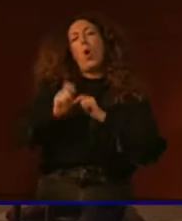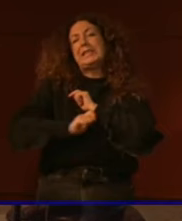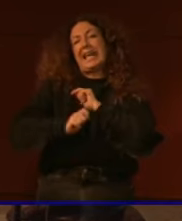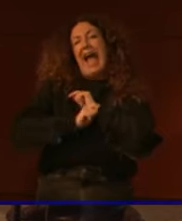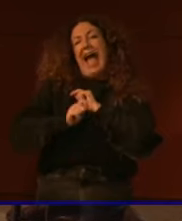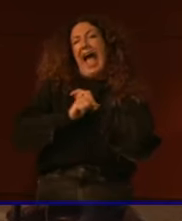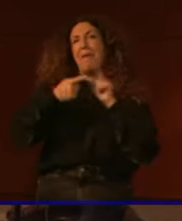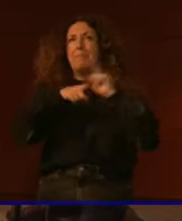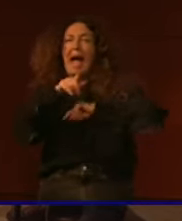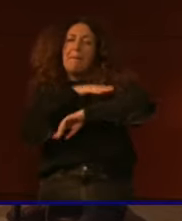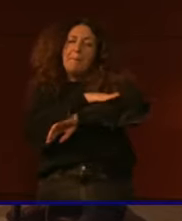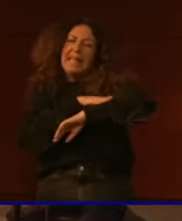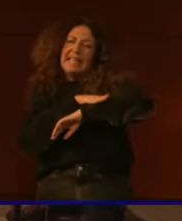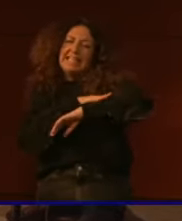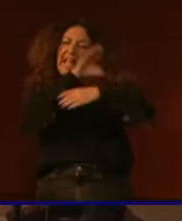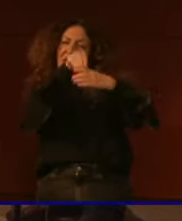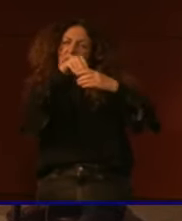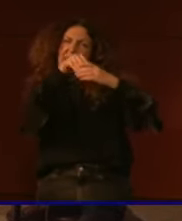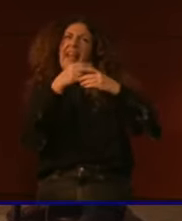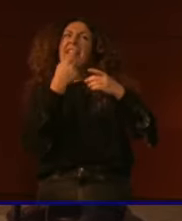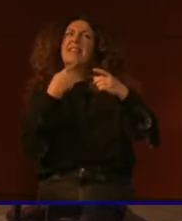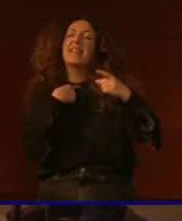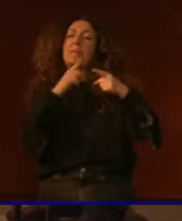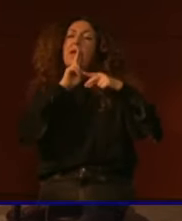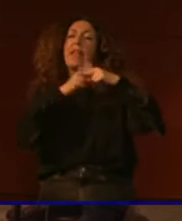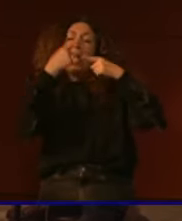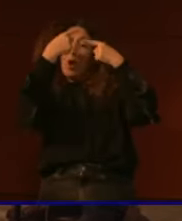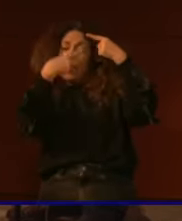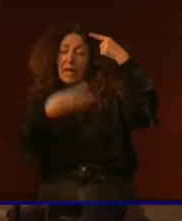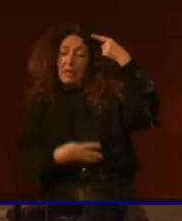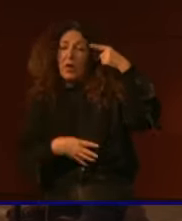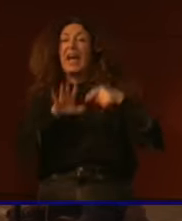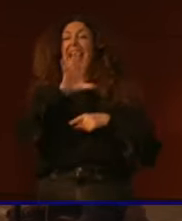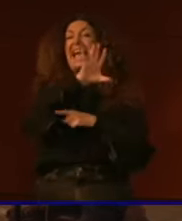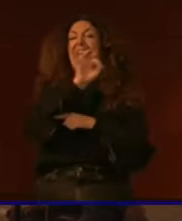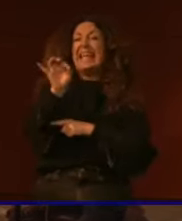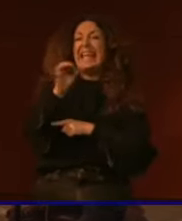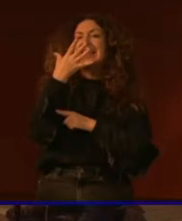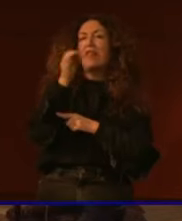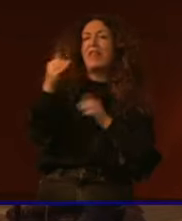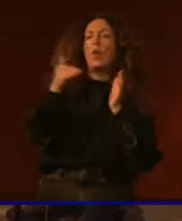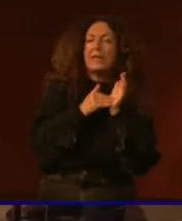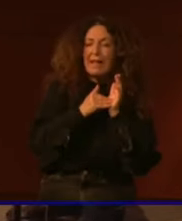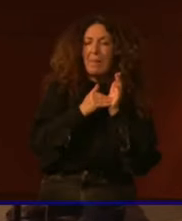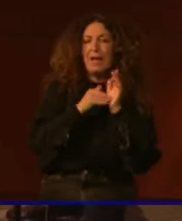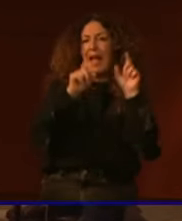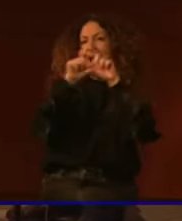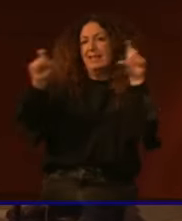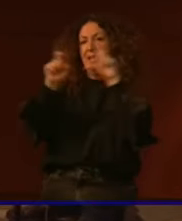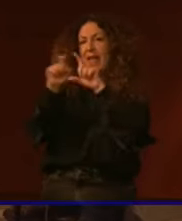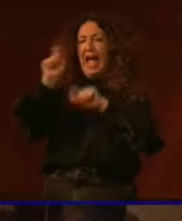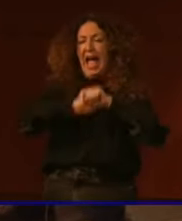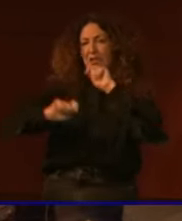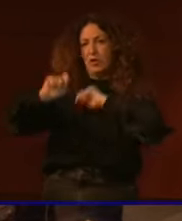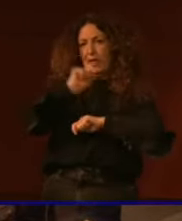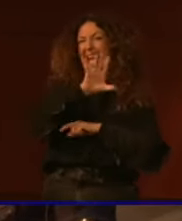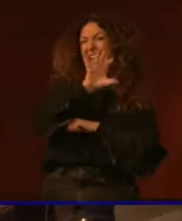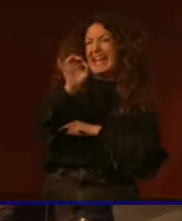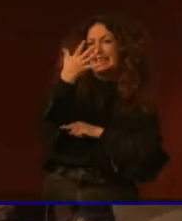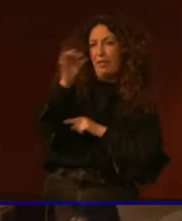Interior y pidiéndole el tema de denominación, me salieron 550.000 entidades asociativas registradas.